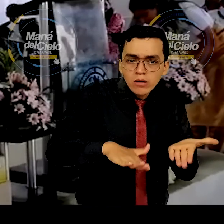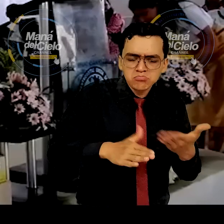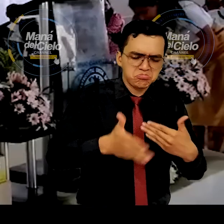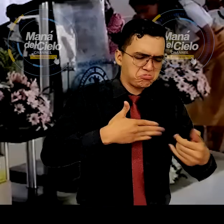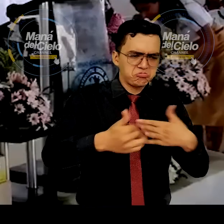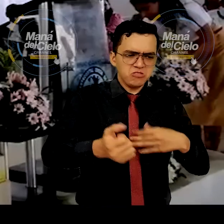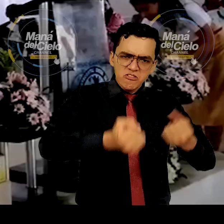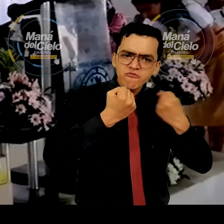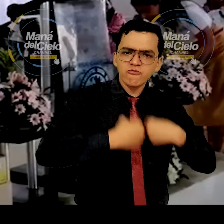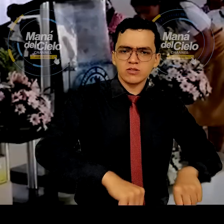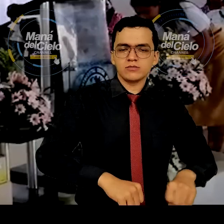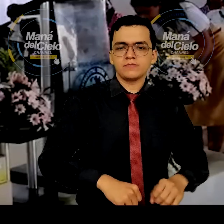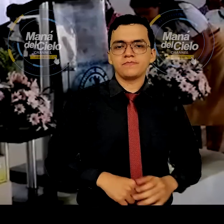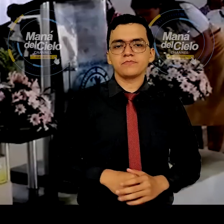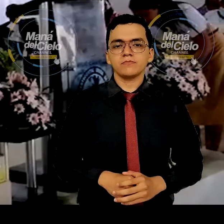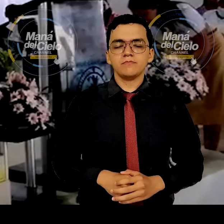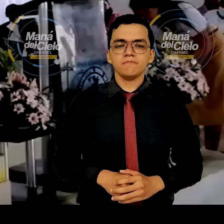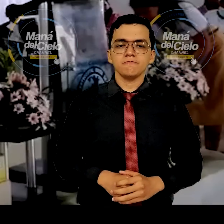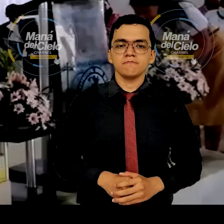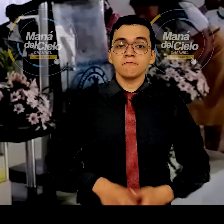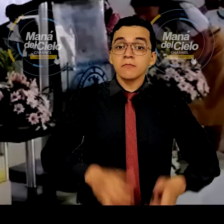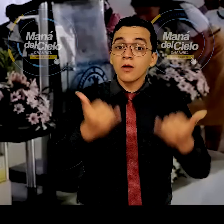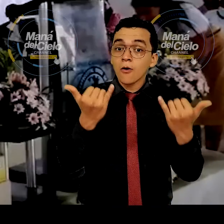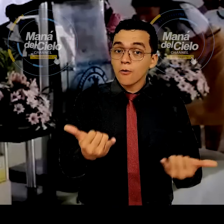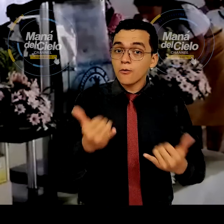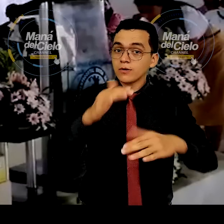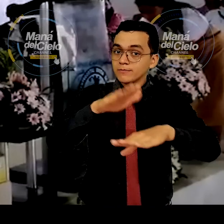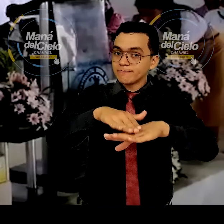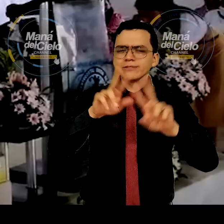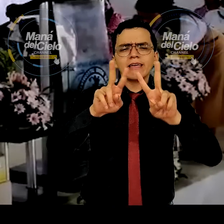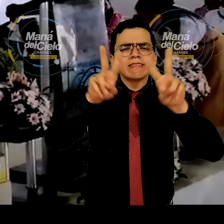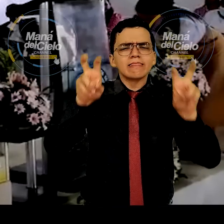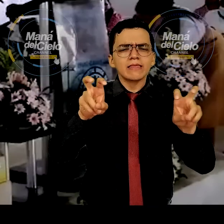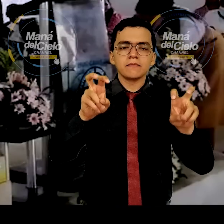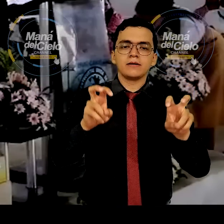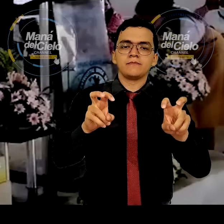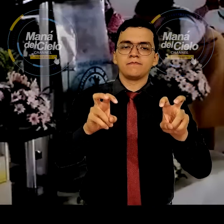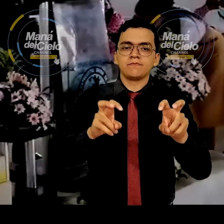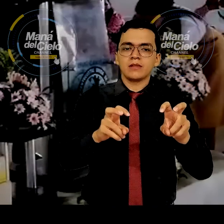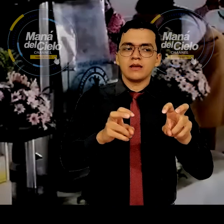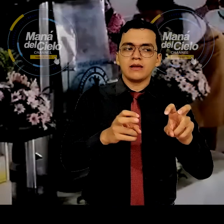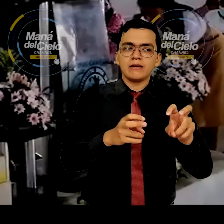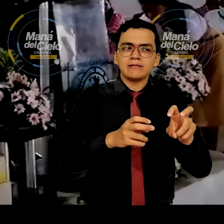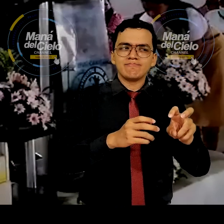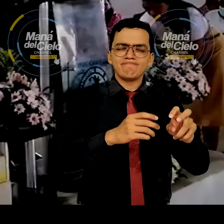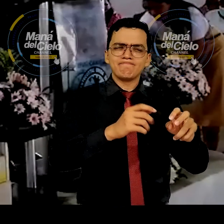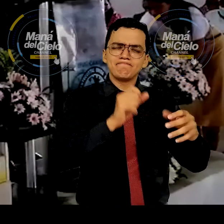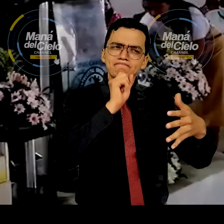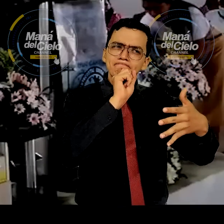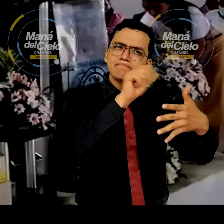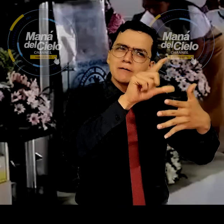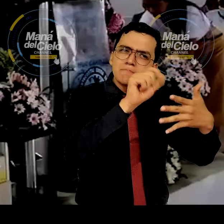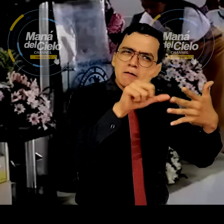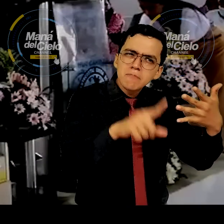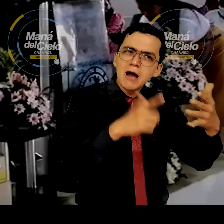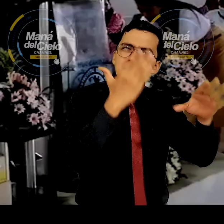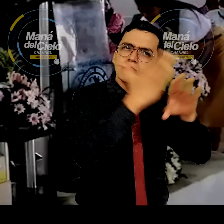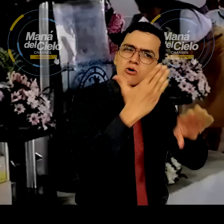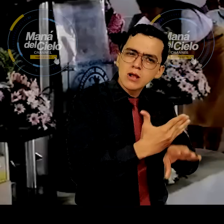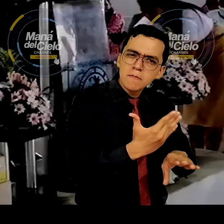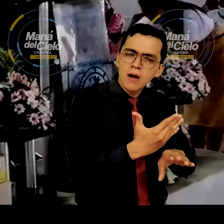Yo veo que el pueblo de Dios está un poquito enredado a veces, porque busca